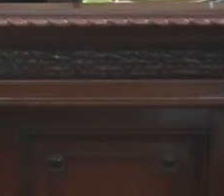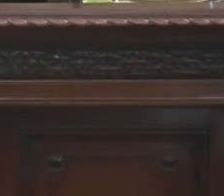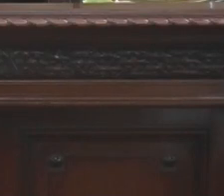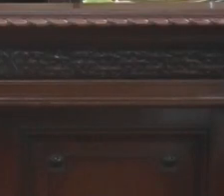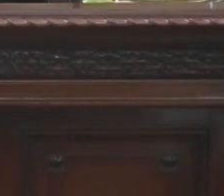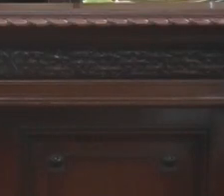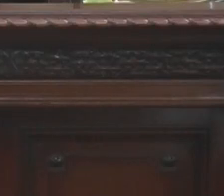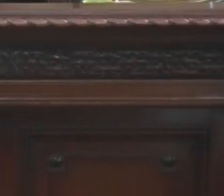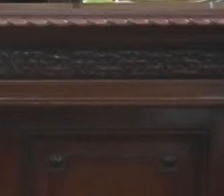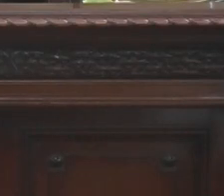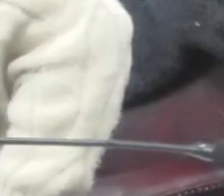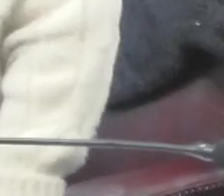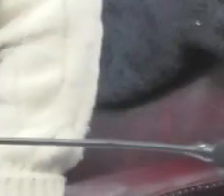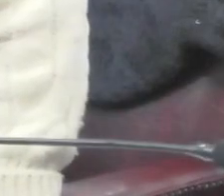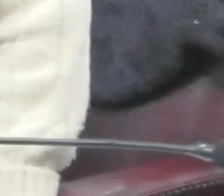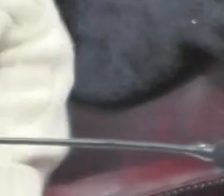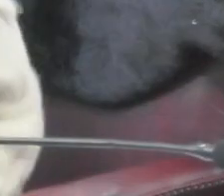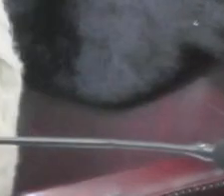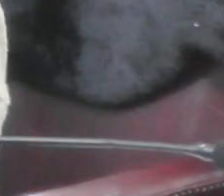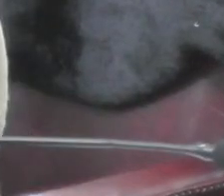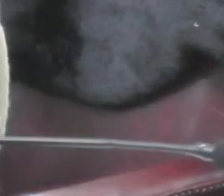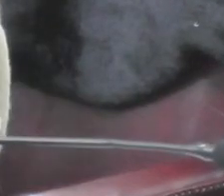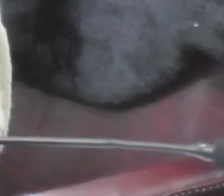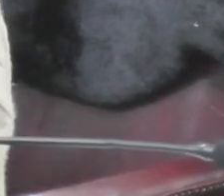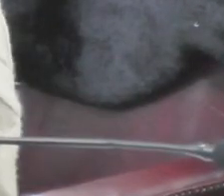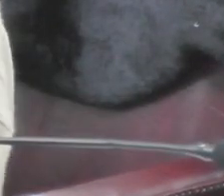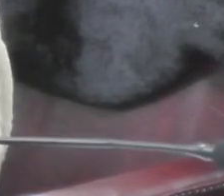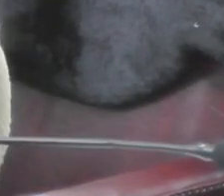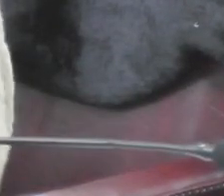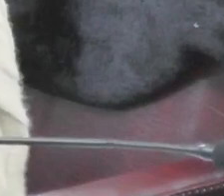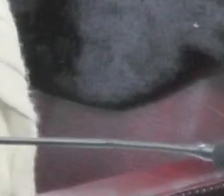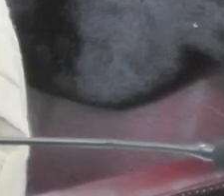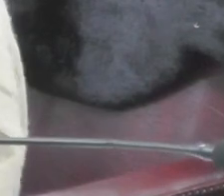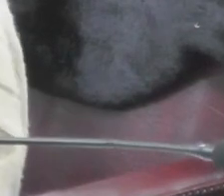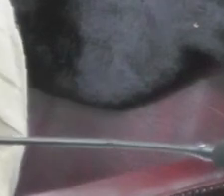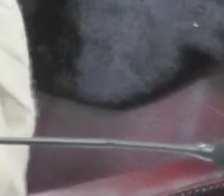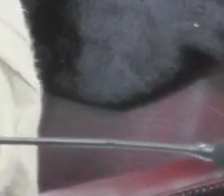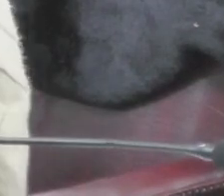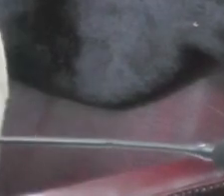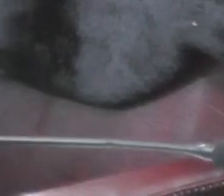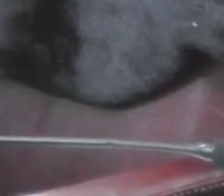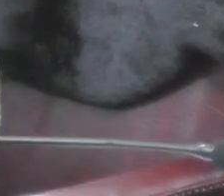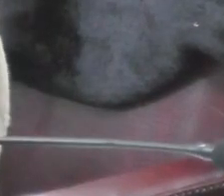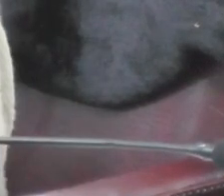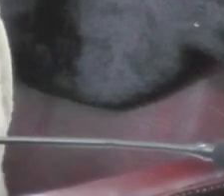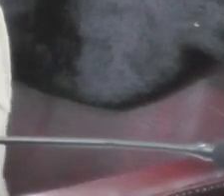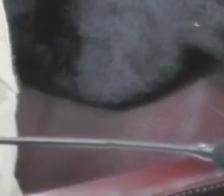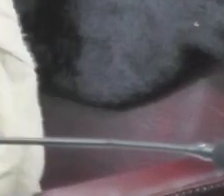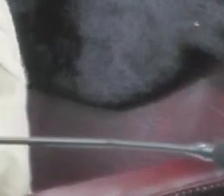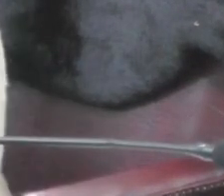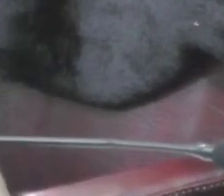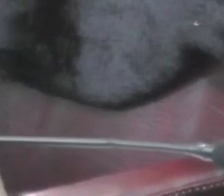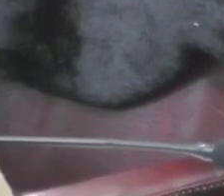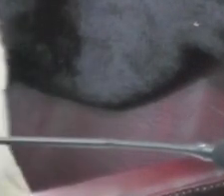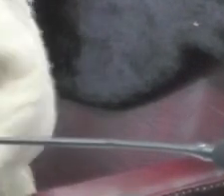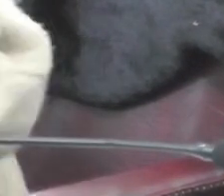Gracias presidente Gracias Matilde por ser parte de esta iniciativa y motor